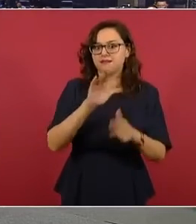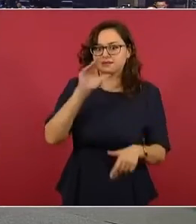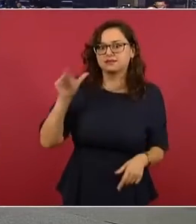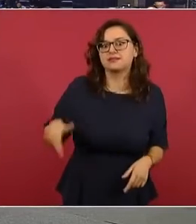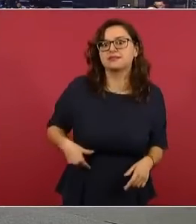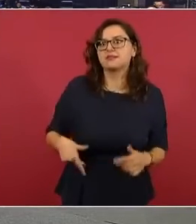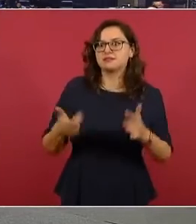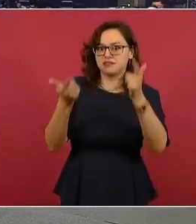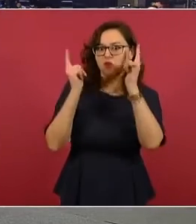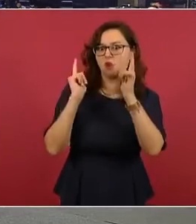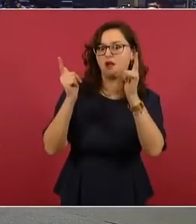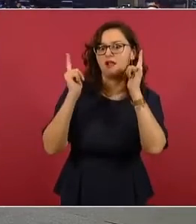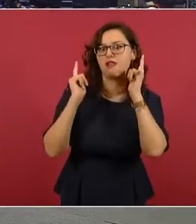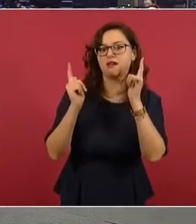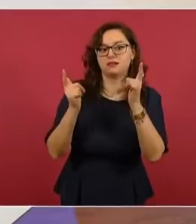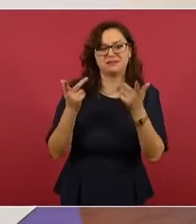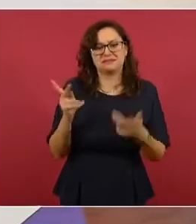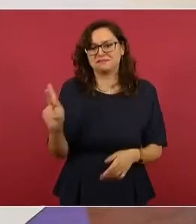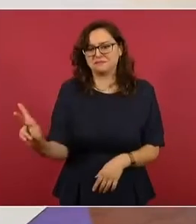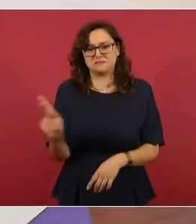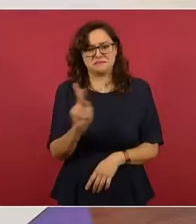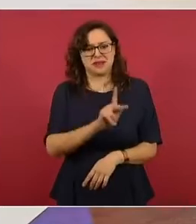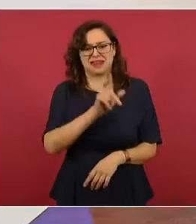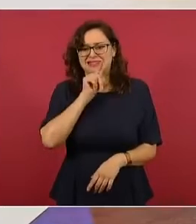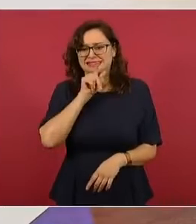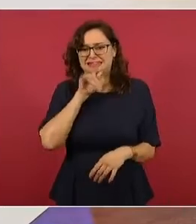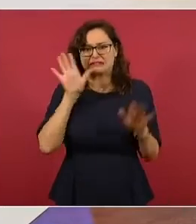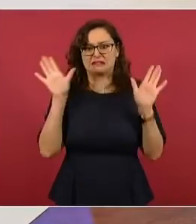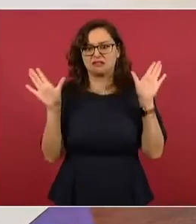De todas formas, se va a buscar